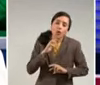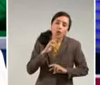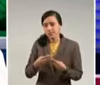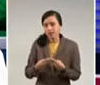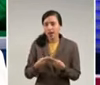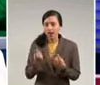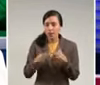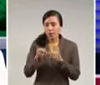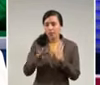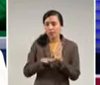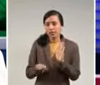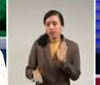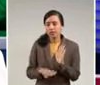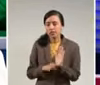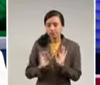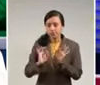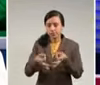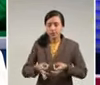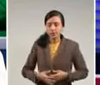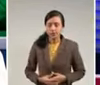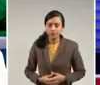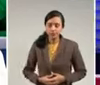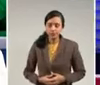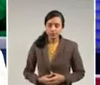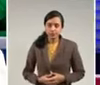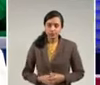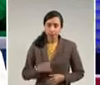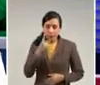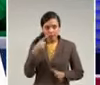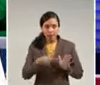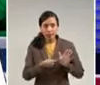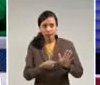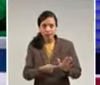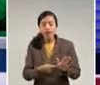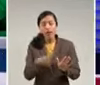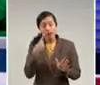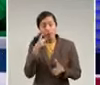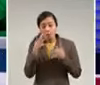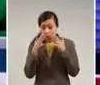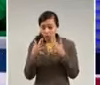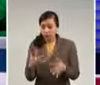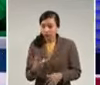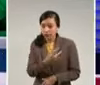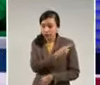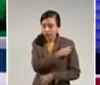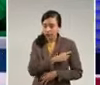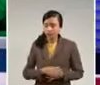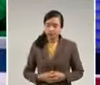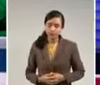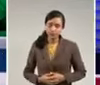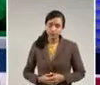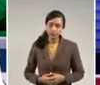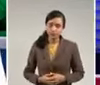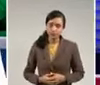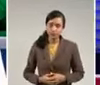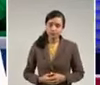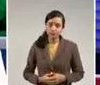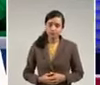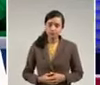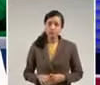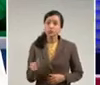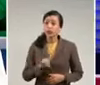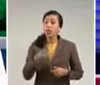para que realmente se dé cuenta la importancia que tiene esto. Eso sin olvidar